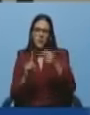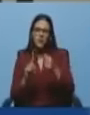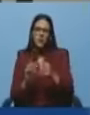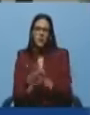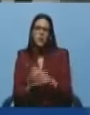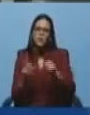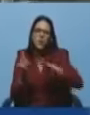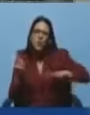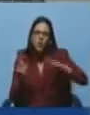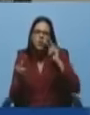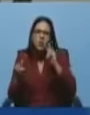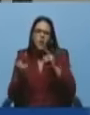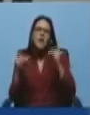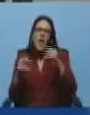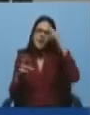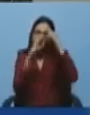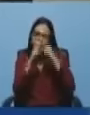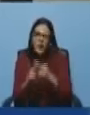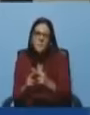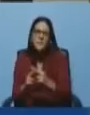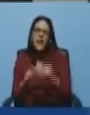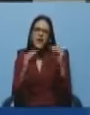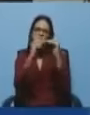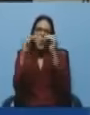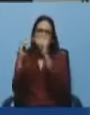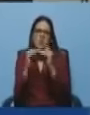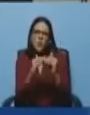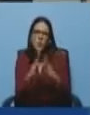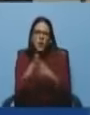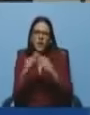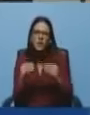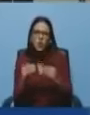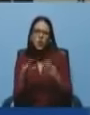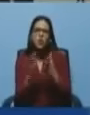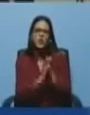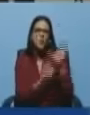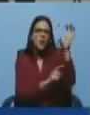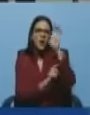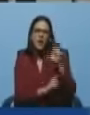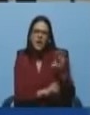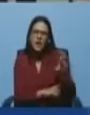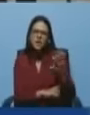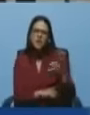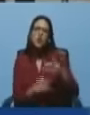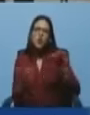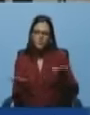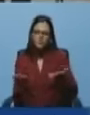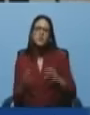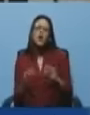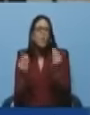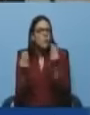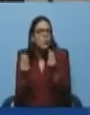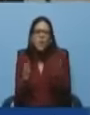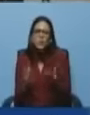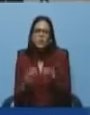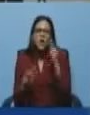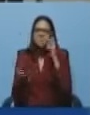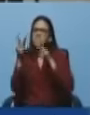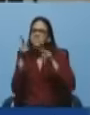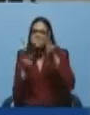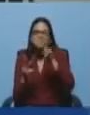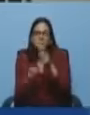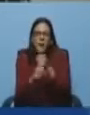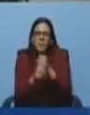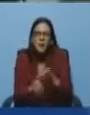Maduro, donde reine el respeto, la igualdad entre las naciones soberanas. Muchísima expectativa